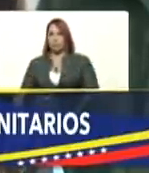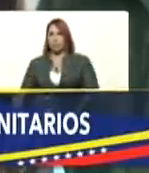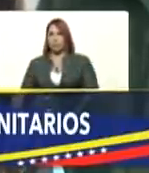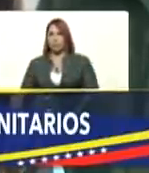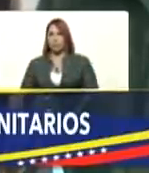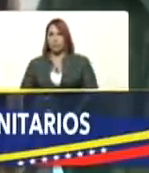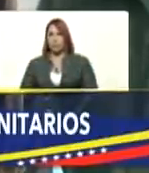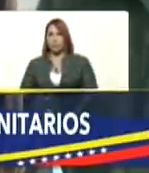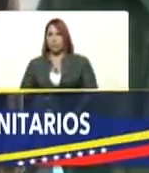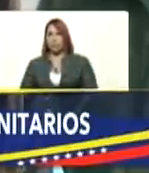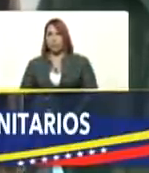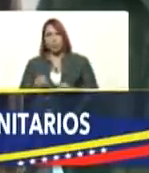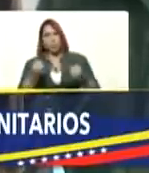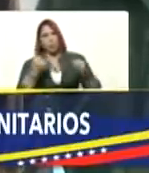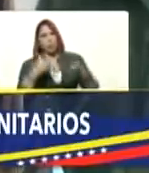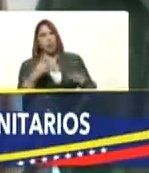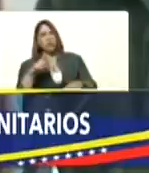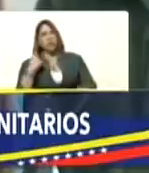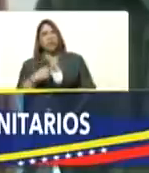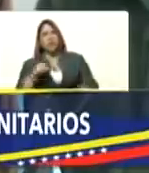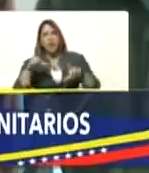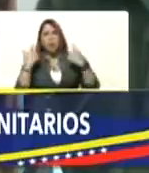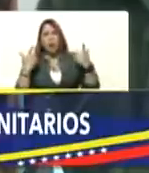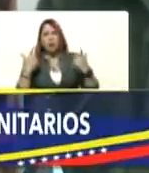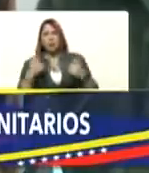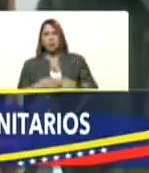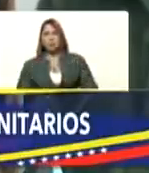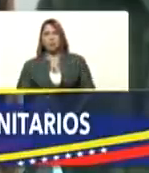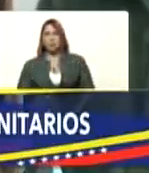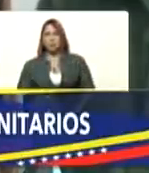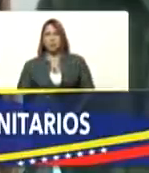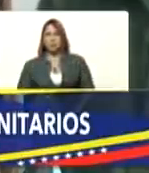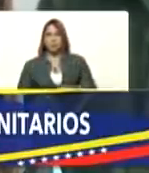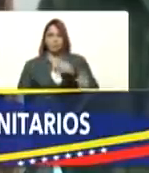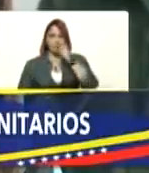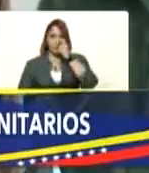estado. ¿Cuánto tiene La Guaira, Terán?